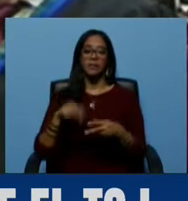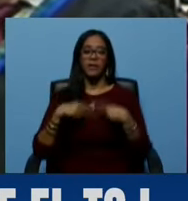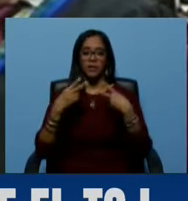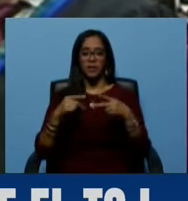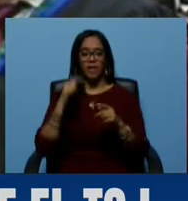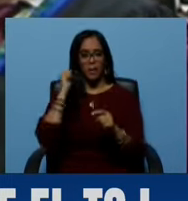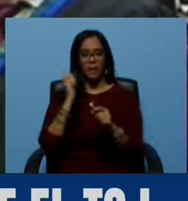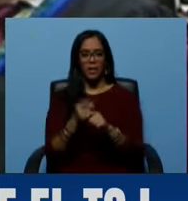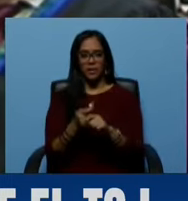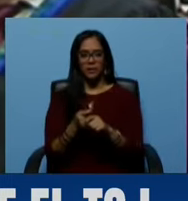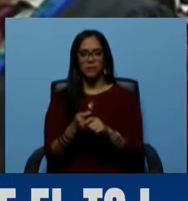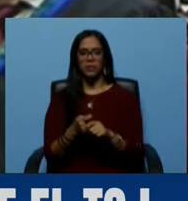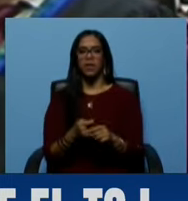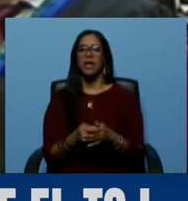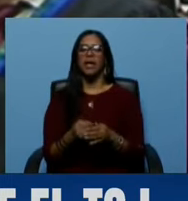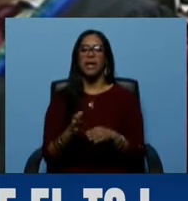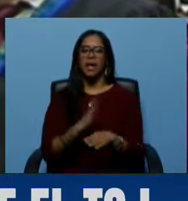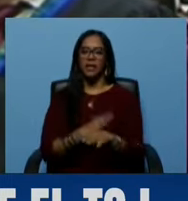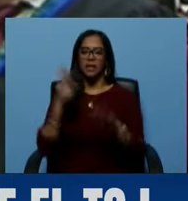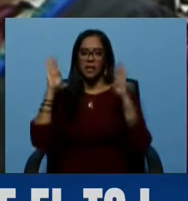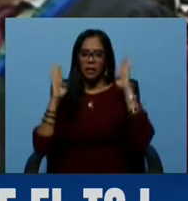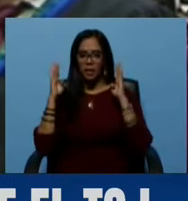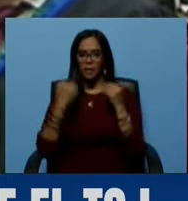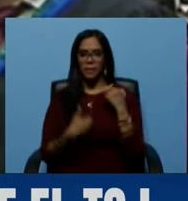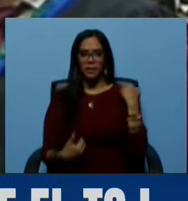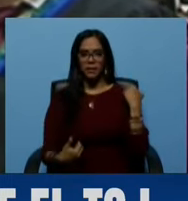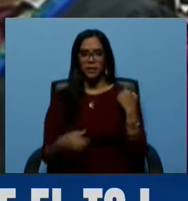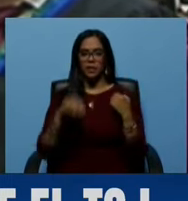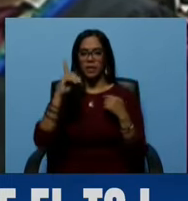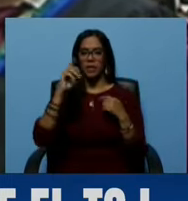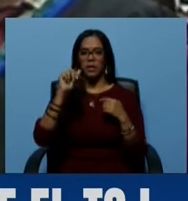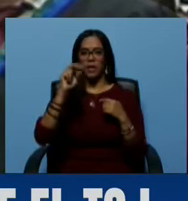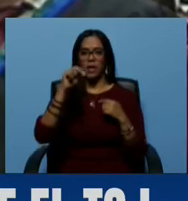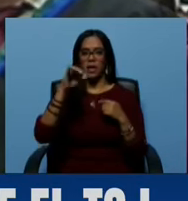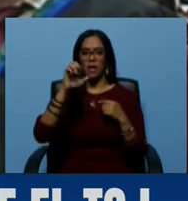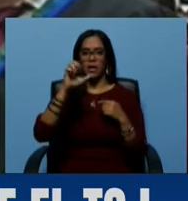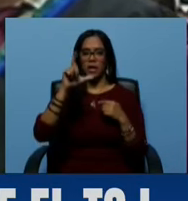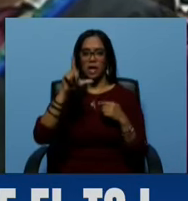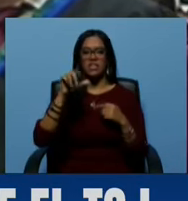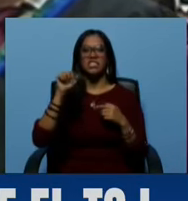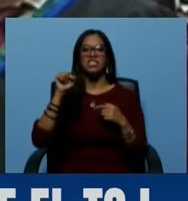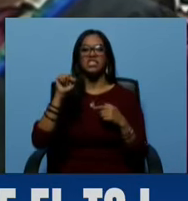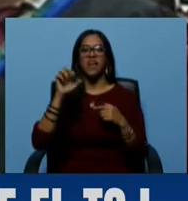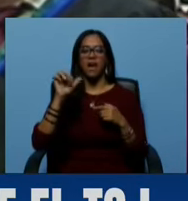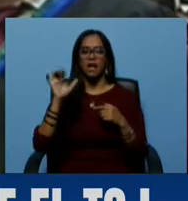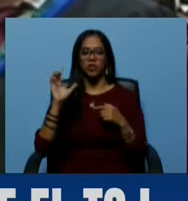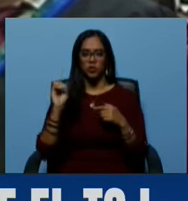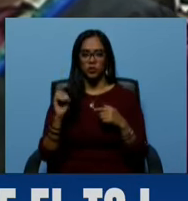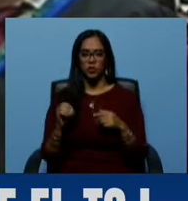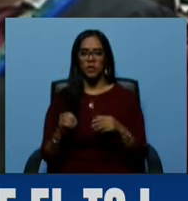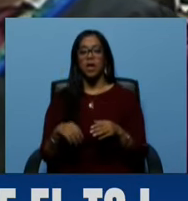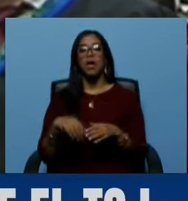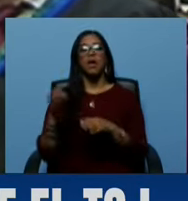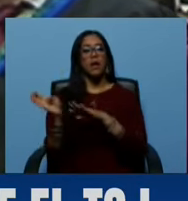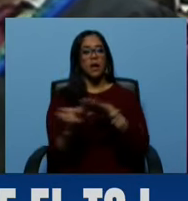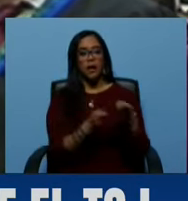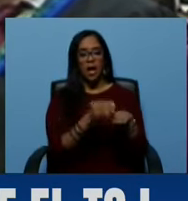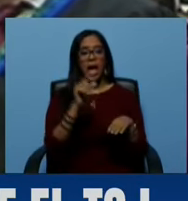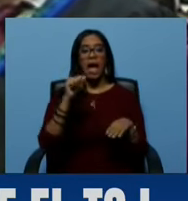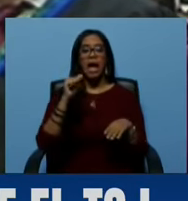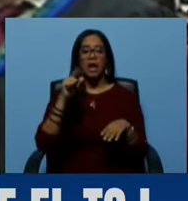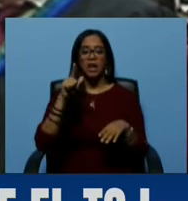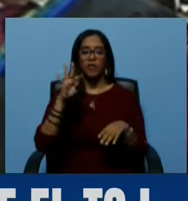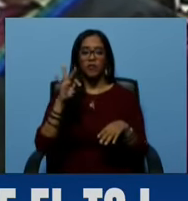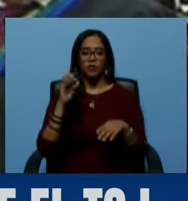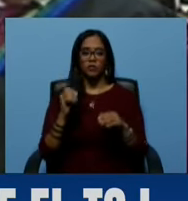Esperanza, el ex candidato presidencial Daniel Ceballos, Alfonso Campos, en representación de